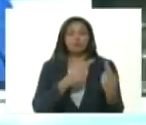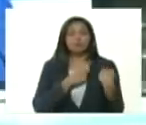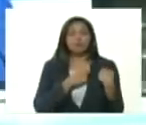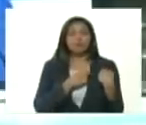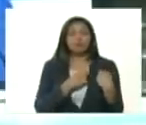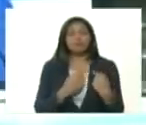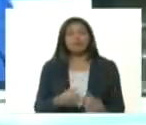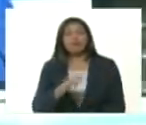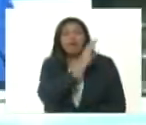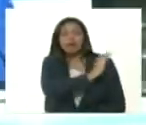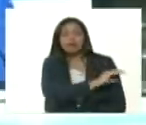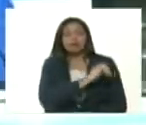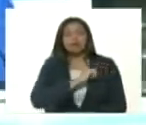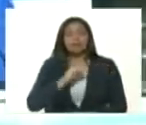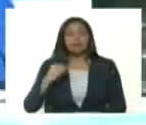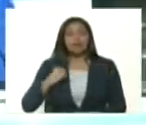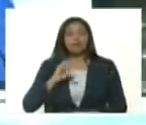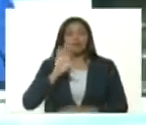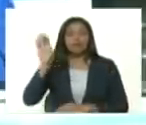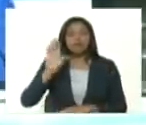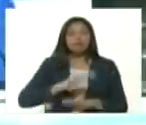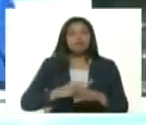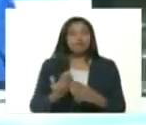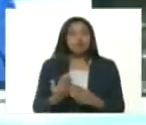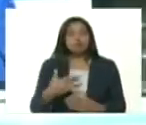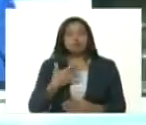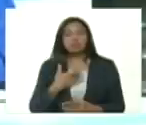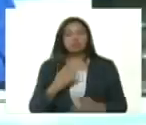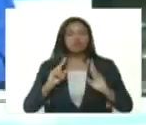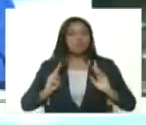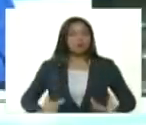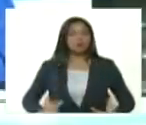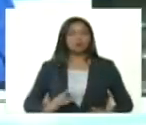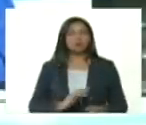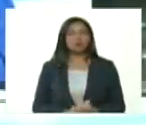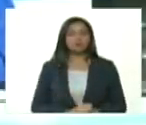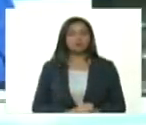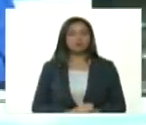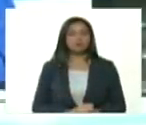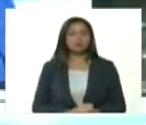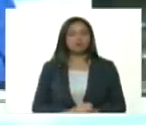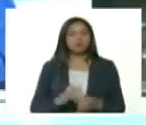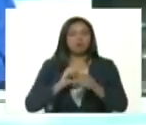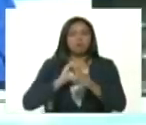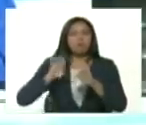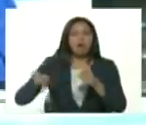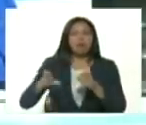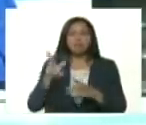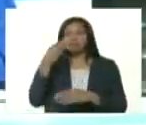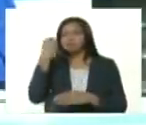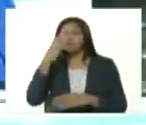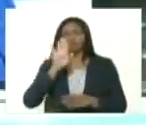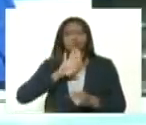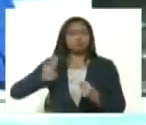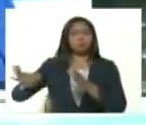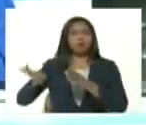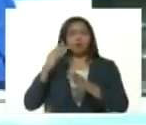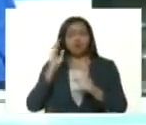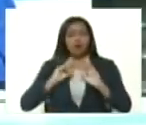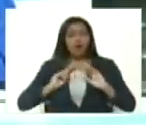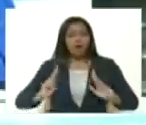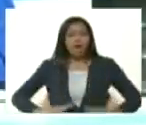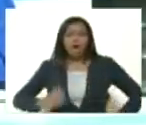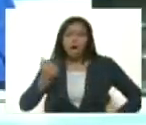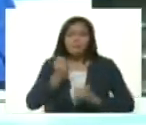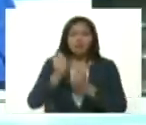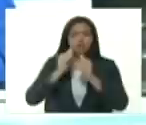las clínicas privadas del país por su sentimiento humano, por su desprendimiento y su cooperación total